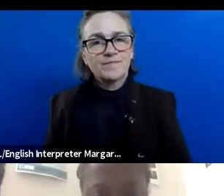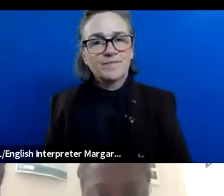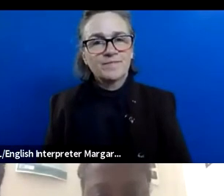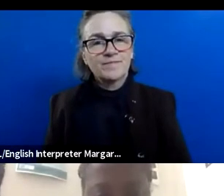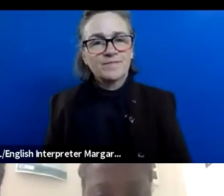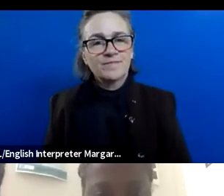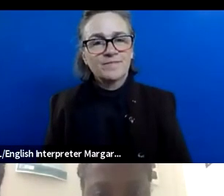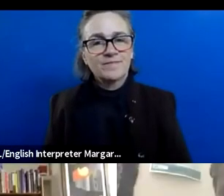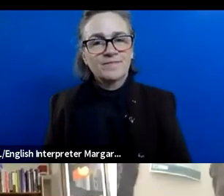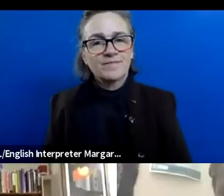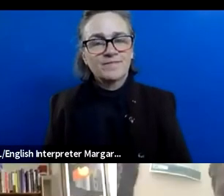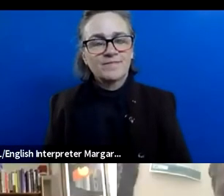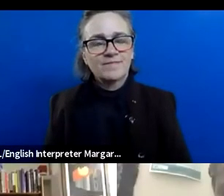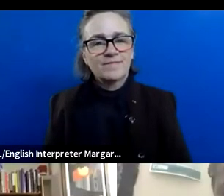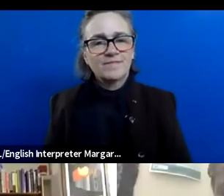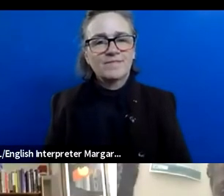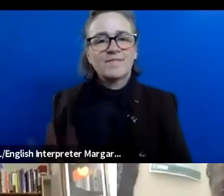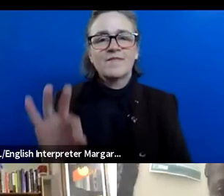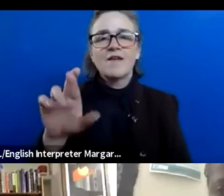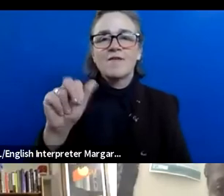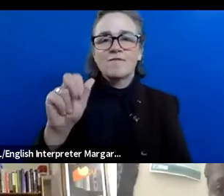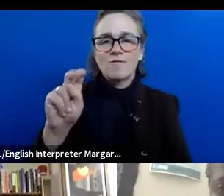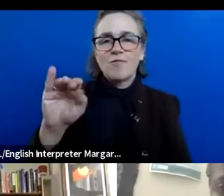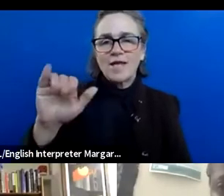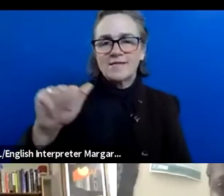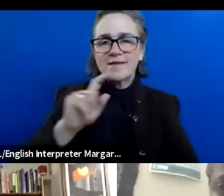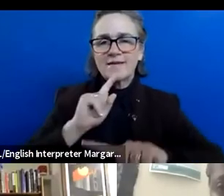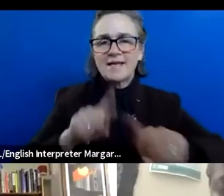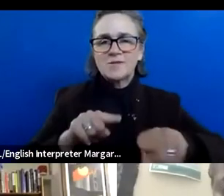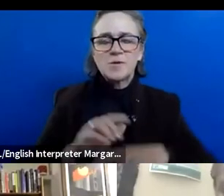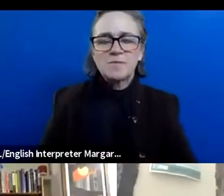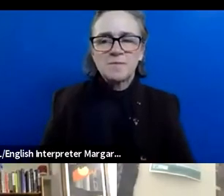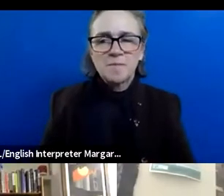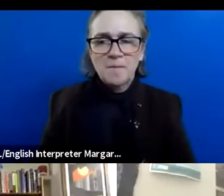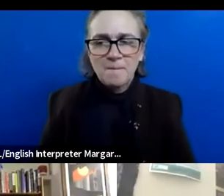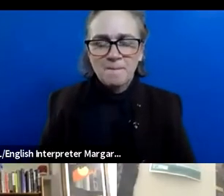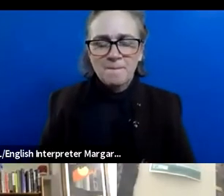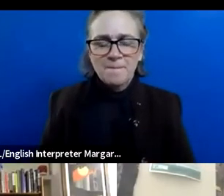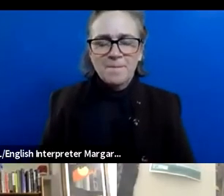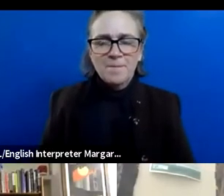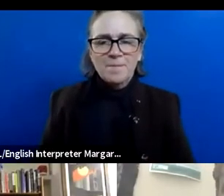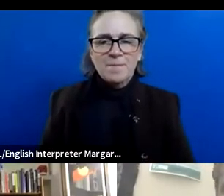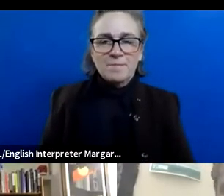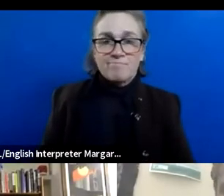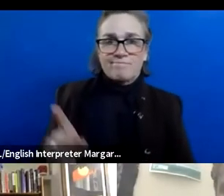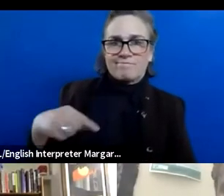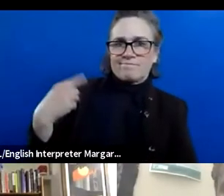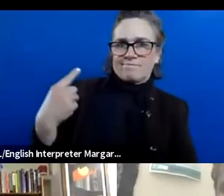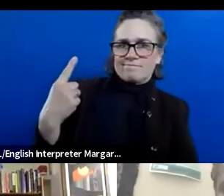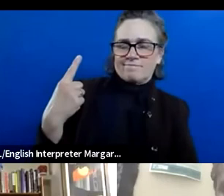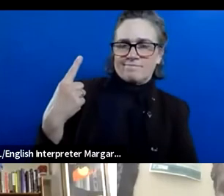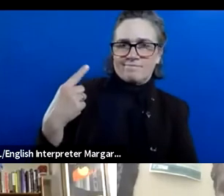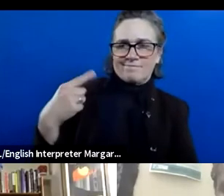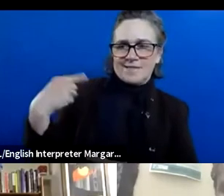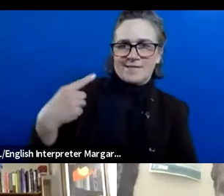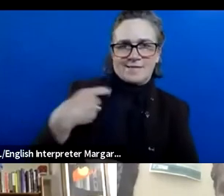Bueno, yo creo que nosotros hemos estado en los últimos años empujando una lucha por que